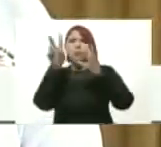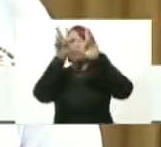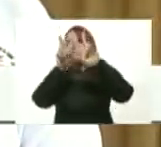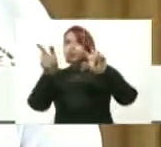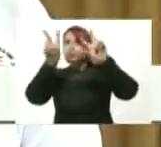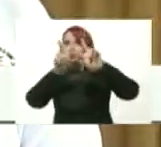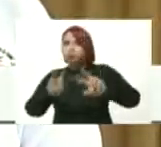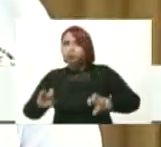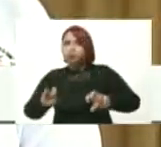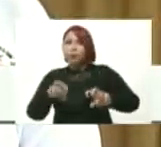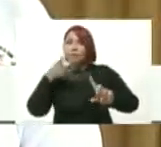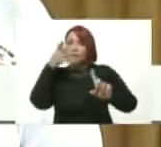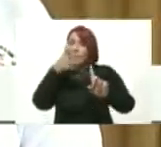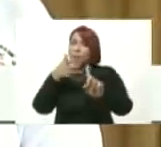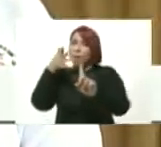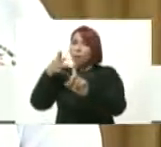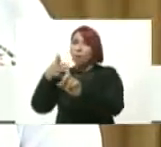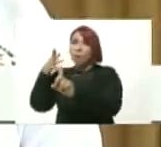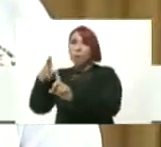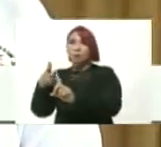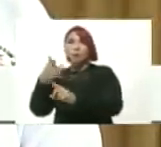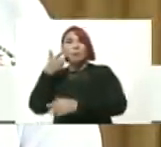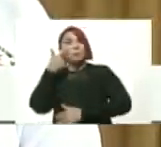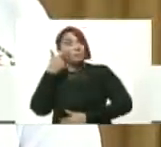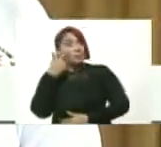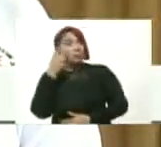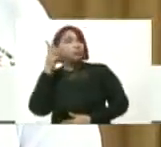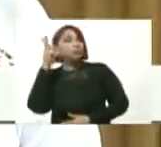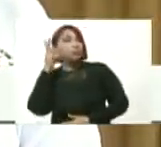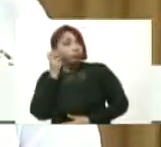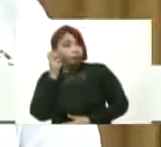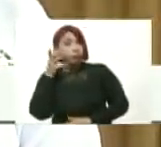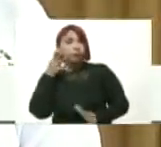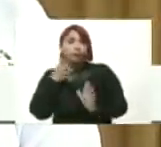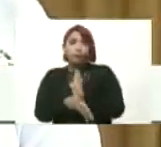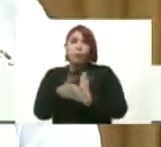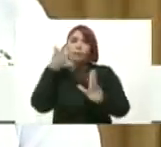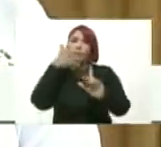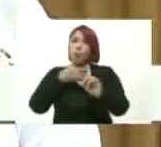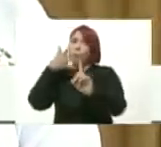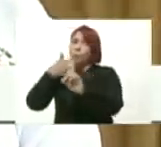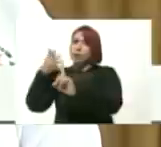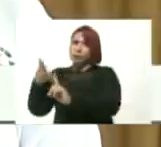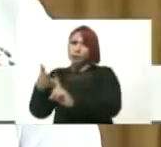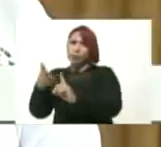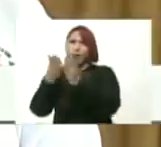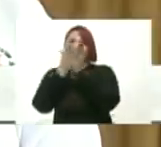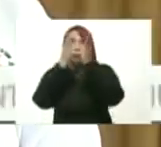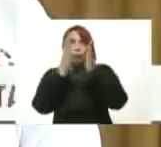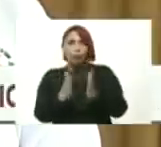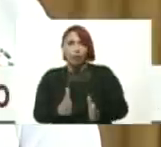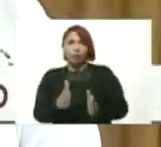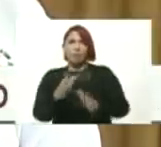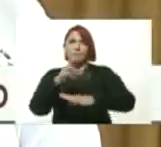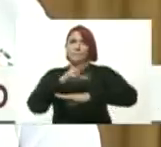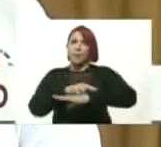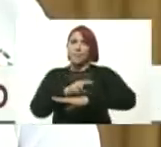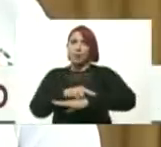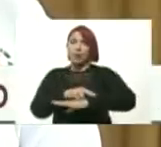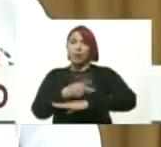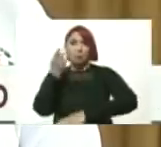de la formación mir alvarado escúcheme de la formación de los estudiantes de medicina y de